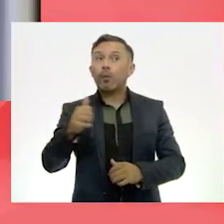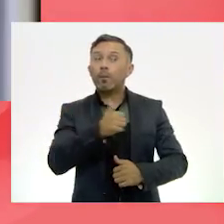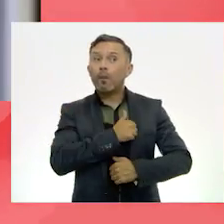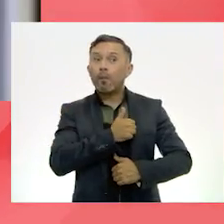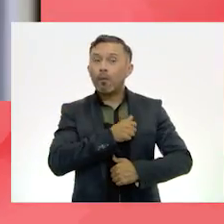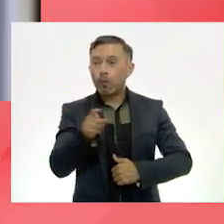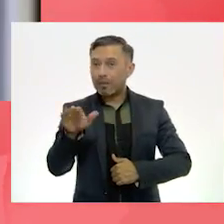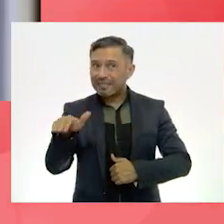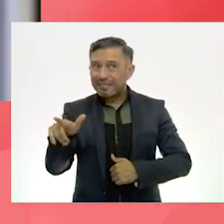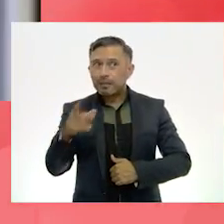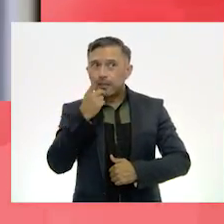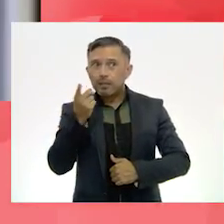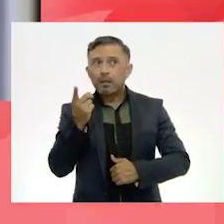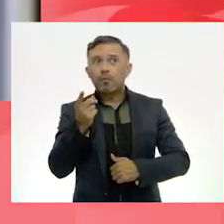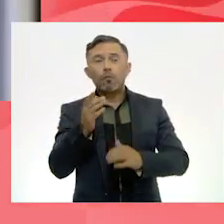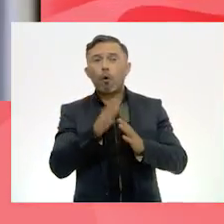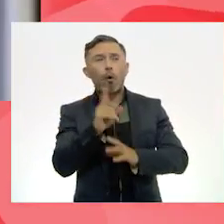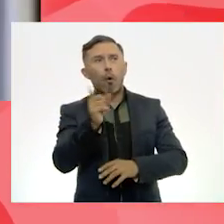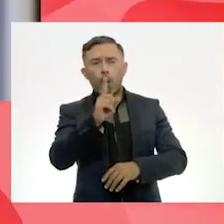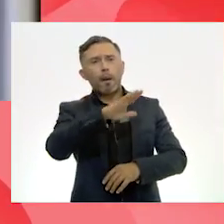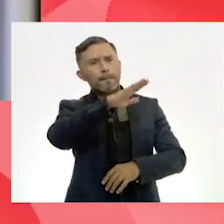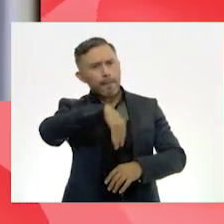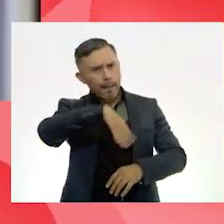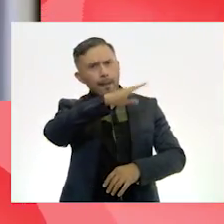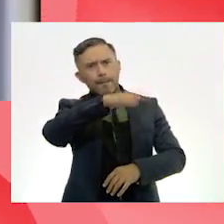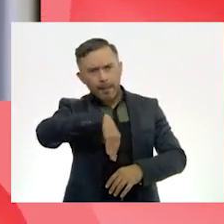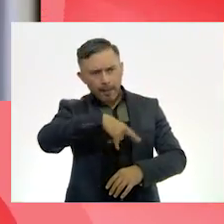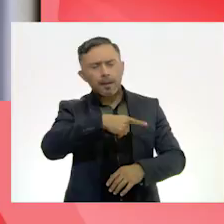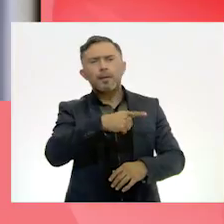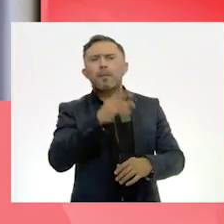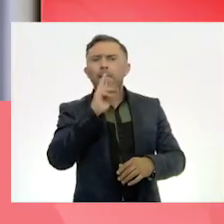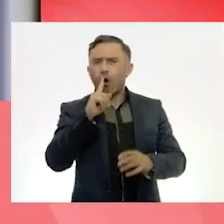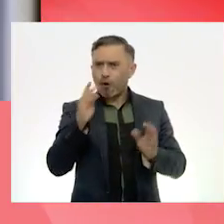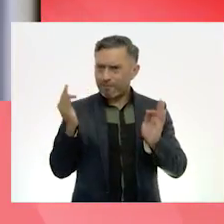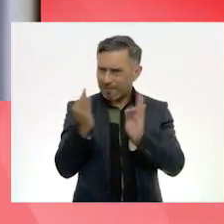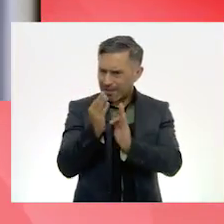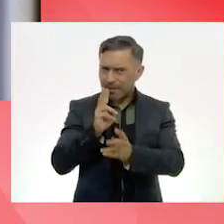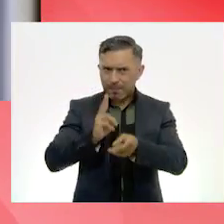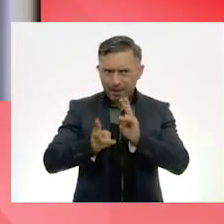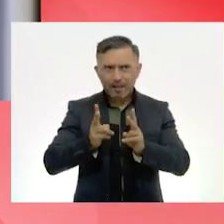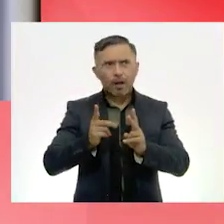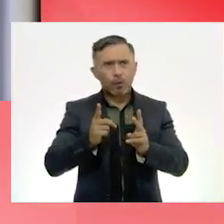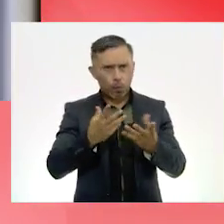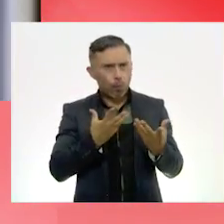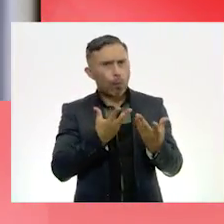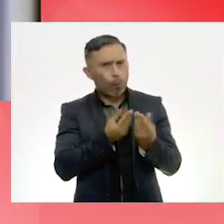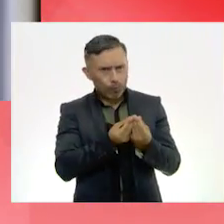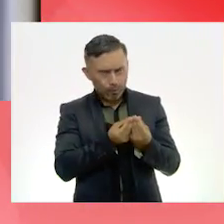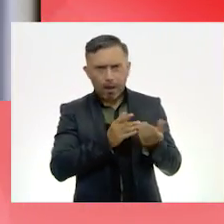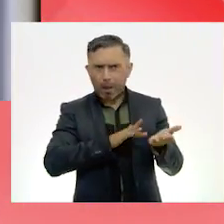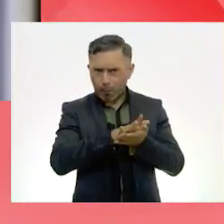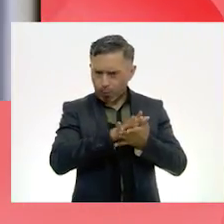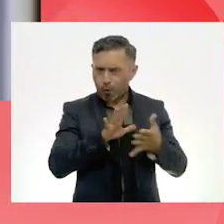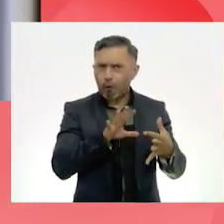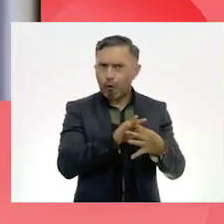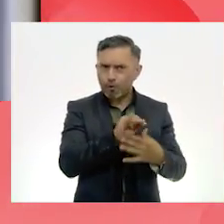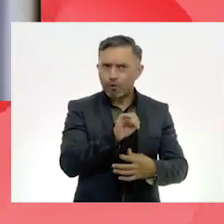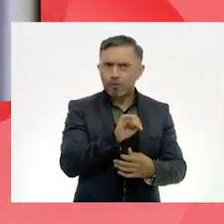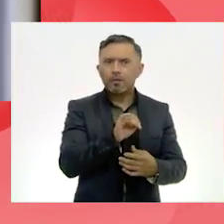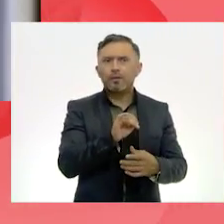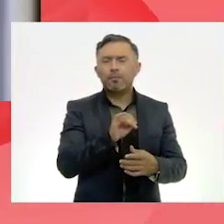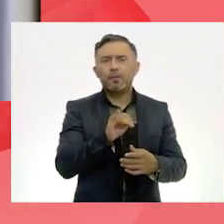Emiliano Zapata, no, que baja, que mira, que vamos a tener como, vamos a comer juntos, ¿no? Ya somos